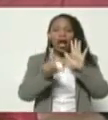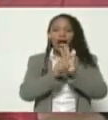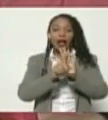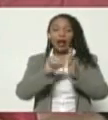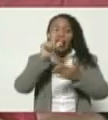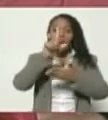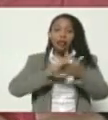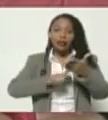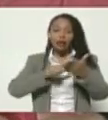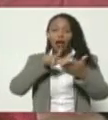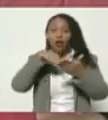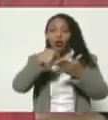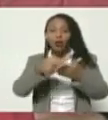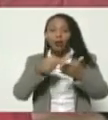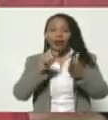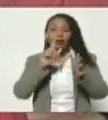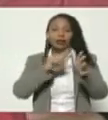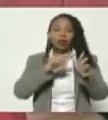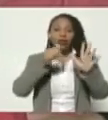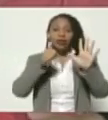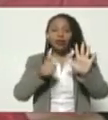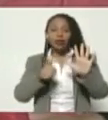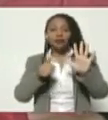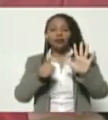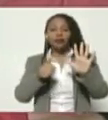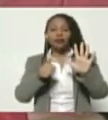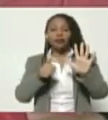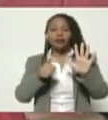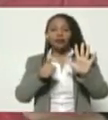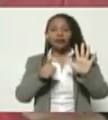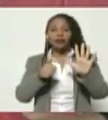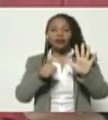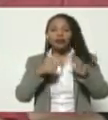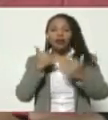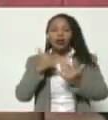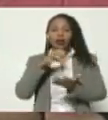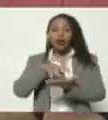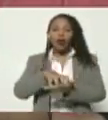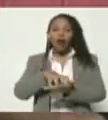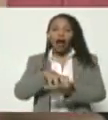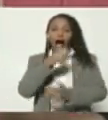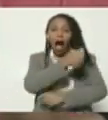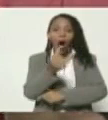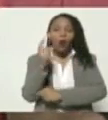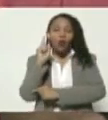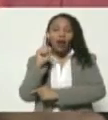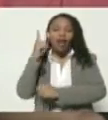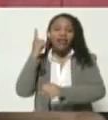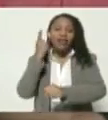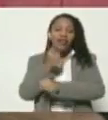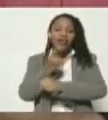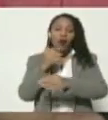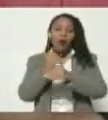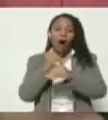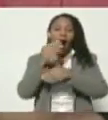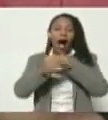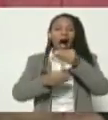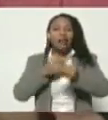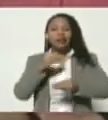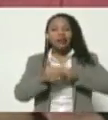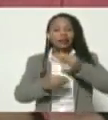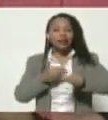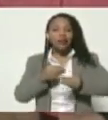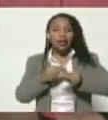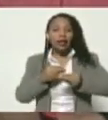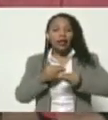lista y nominal, 5 y 6, legisladores regionales. Y cada una debía hacerse a la